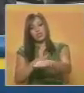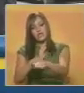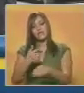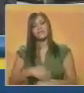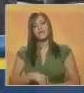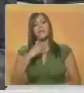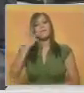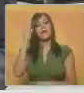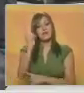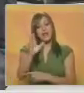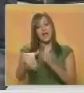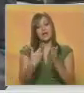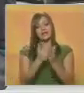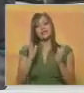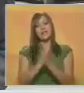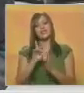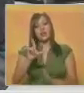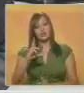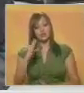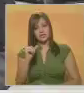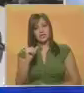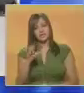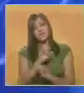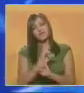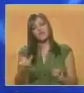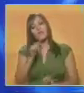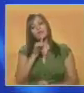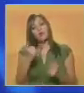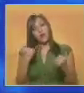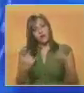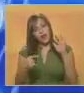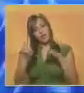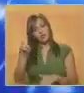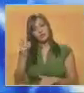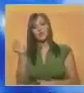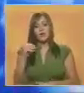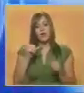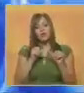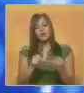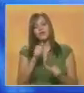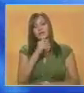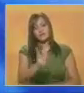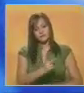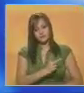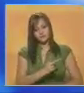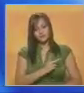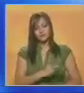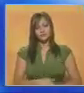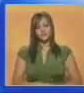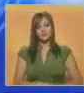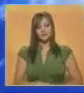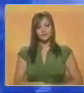carretera petare santa lucia es el informe que podemos ofrecer a esta hora del mediodía continúe con más de la emisión meridiana de su noticiero venevisión